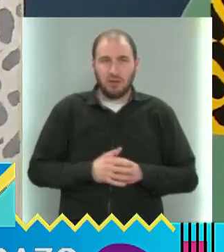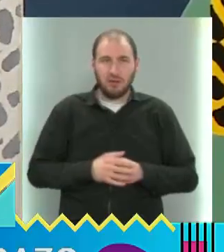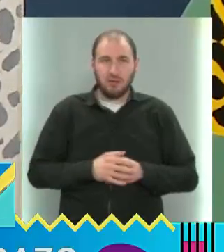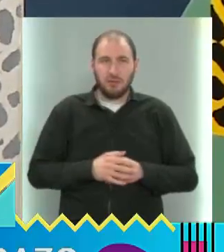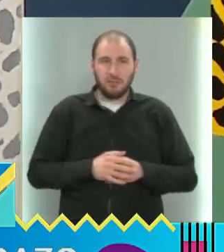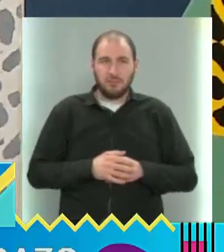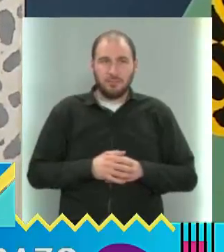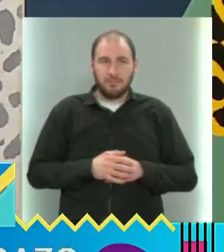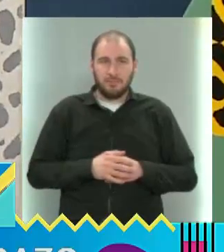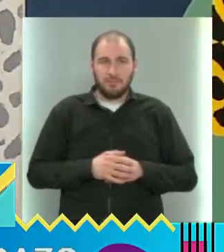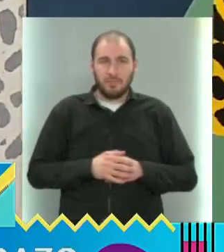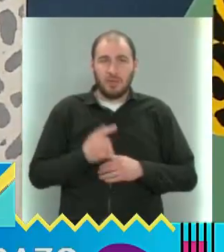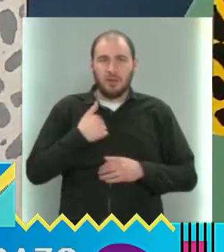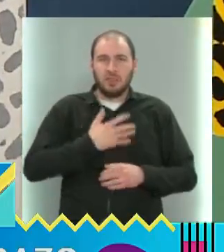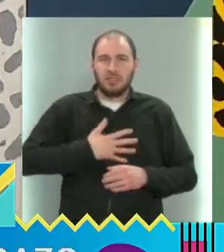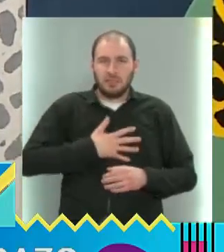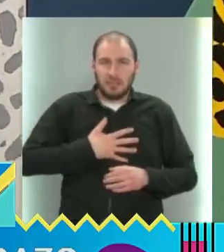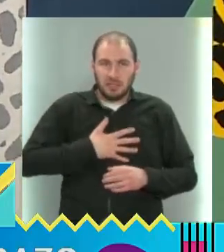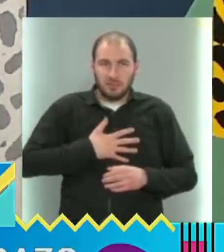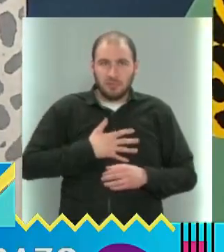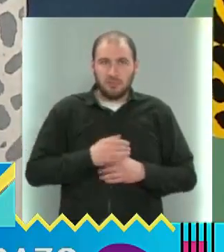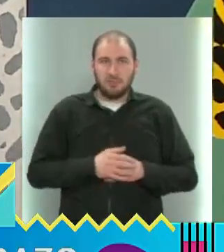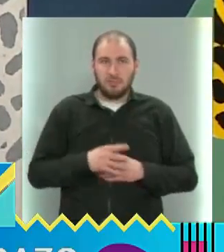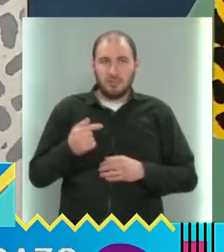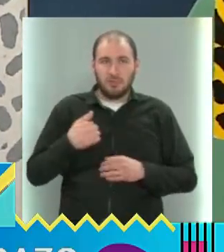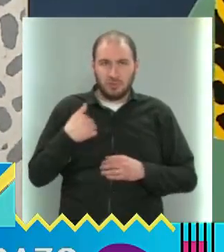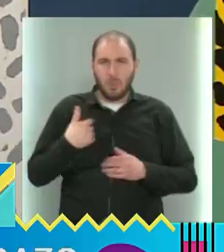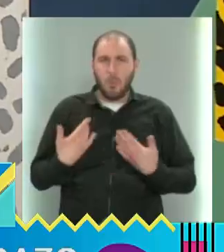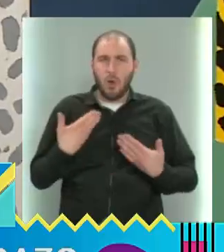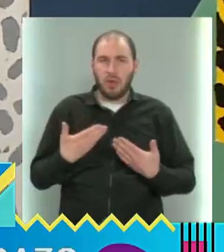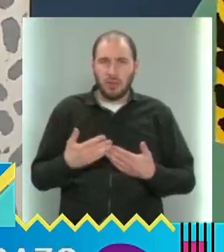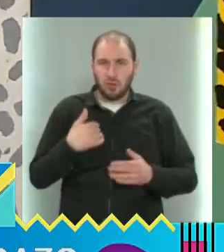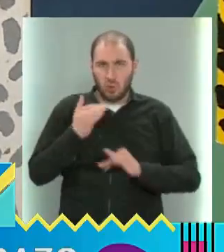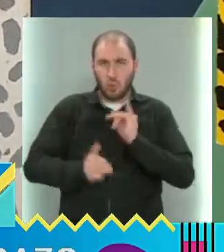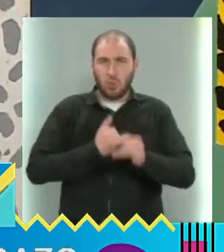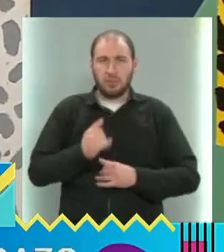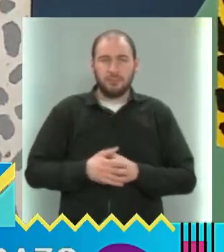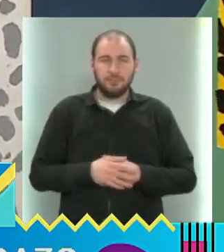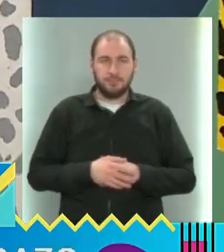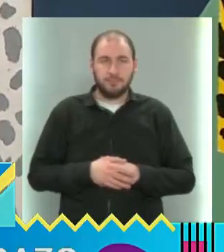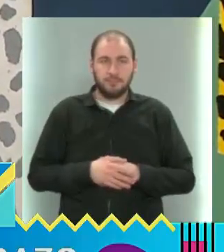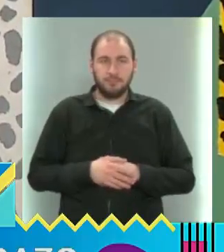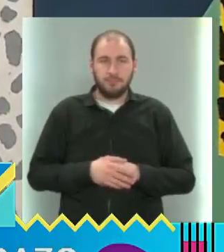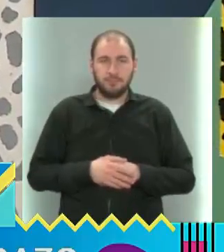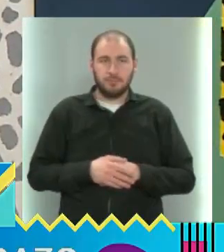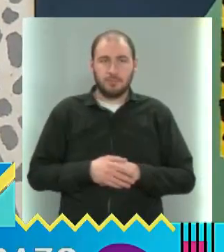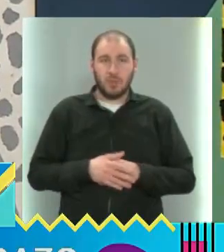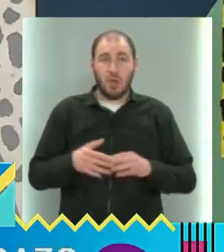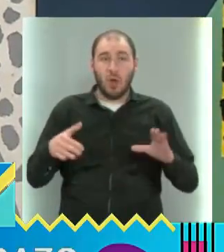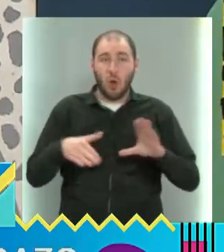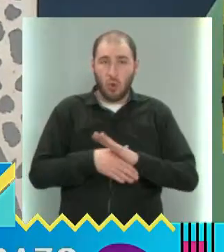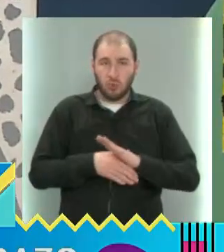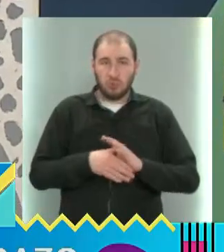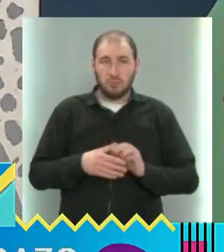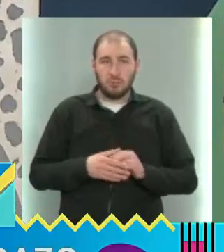Entonces, siento, digamos, eso que podía comentarlo y justamente,